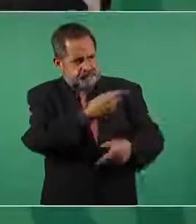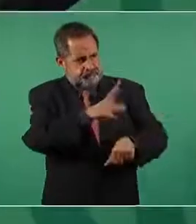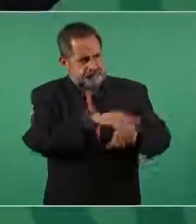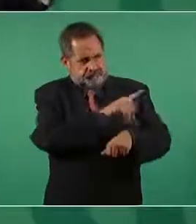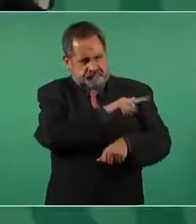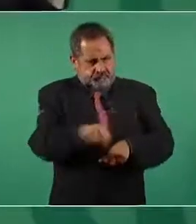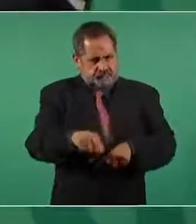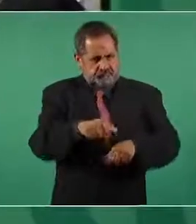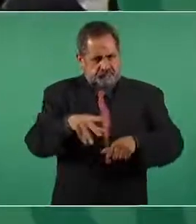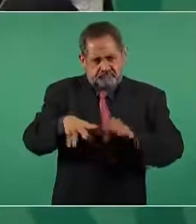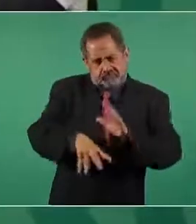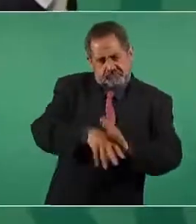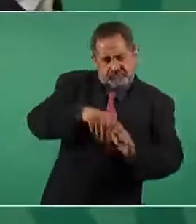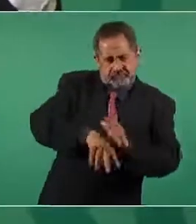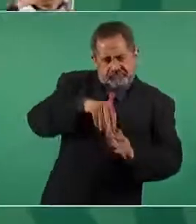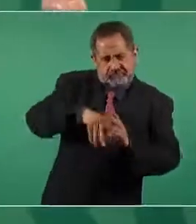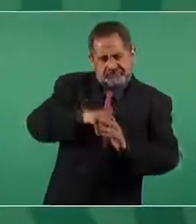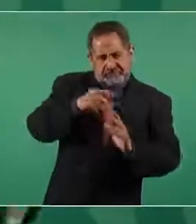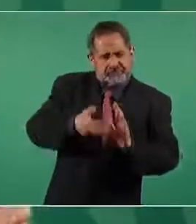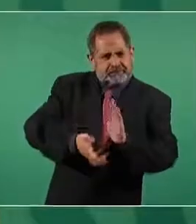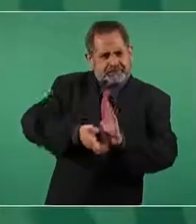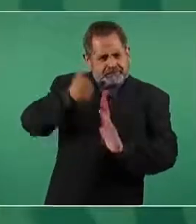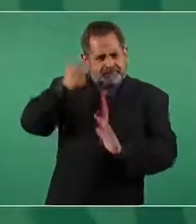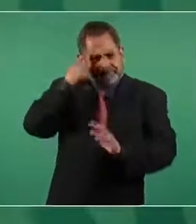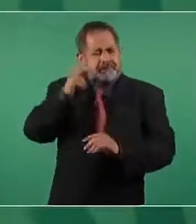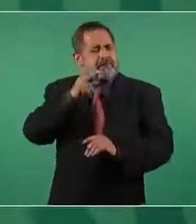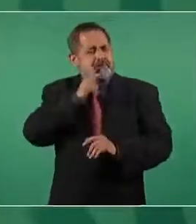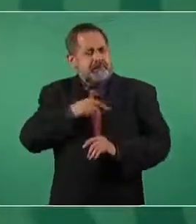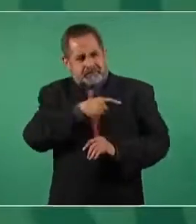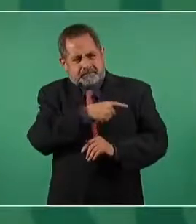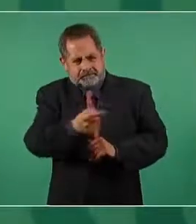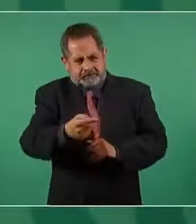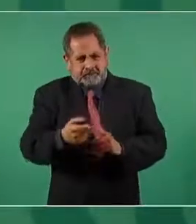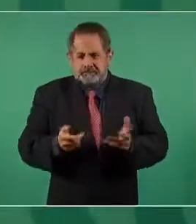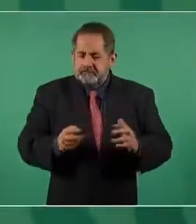concesiones para que en esos bloques,